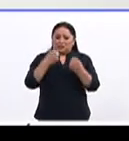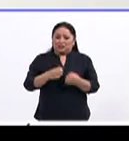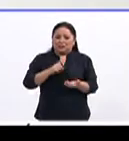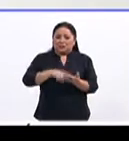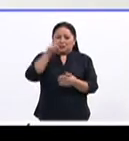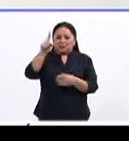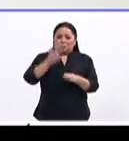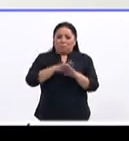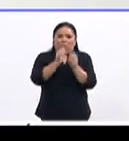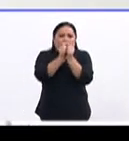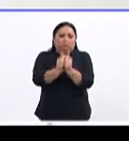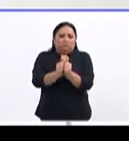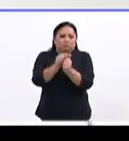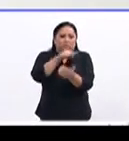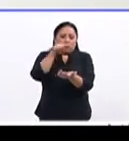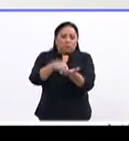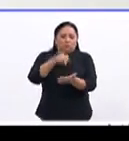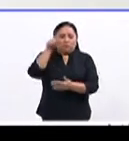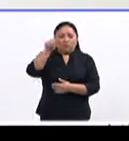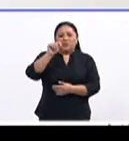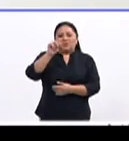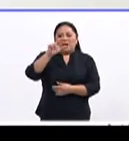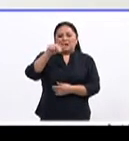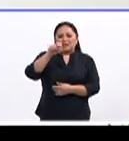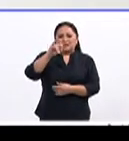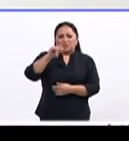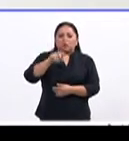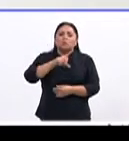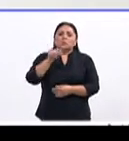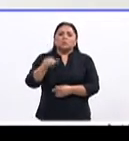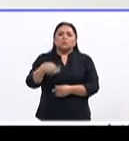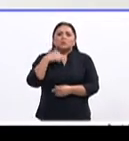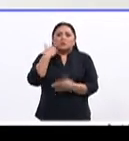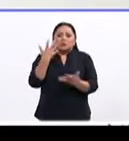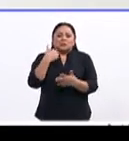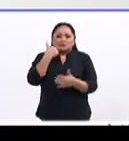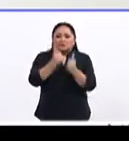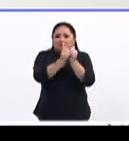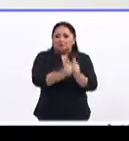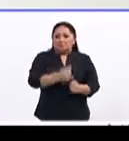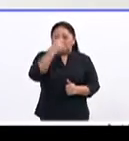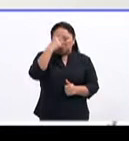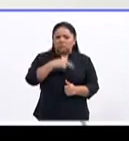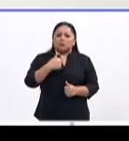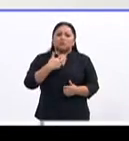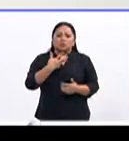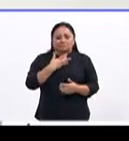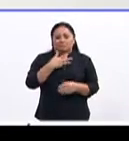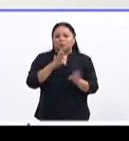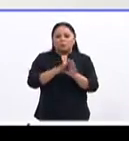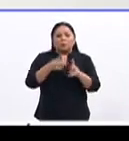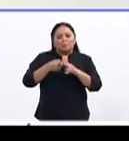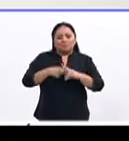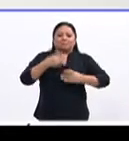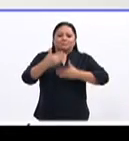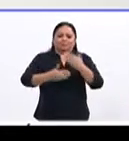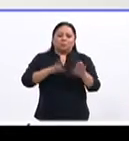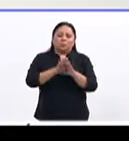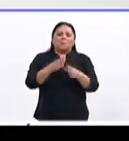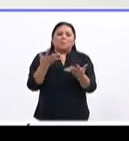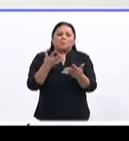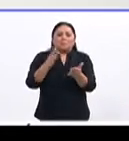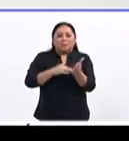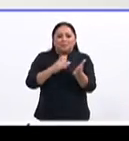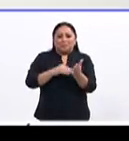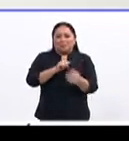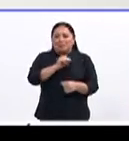en tránsito, que luego deciden que se van a quedar en México, hay todo un procedimiento con